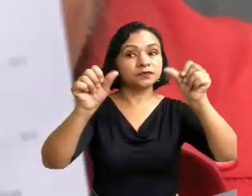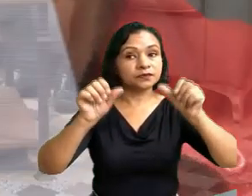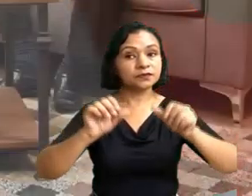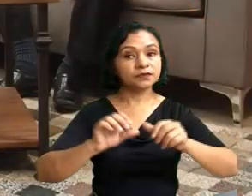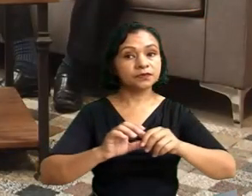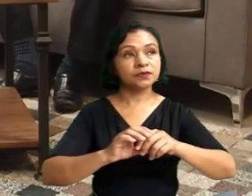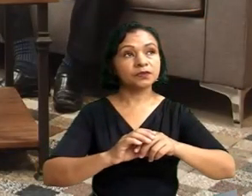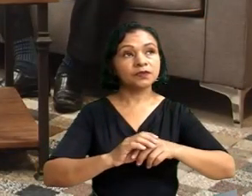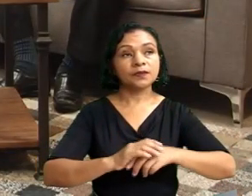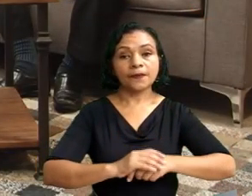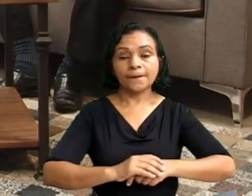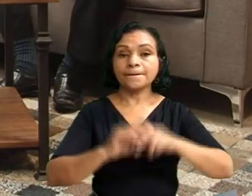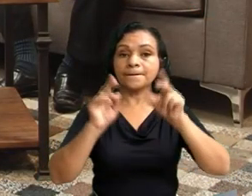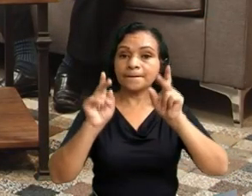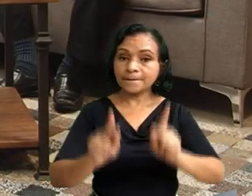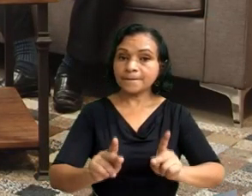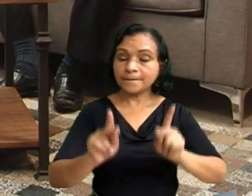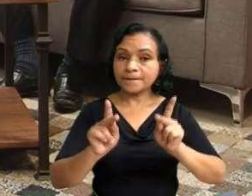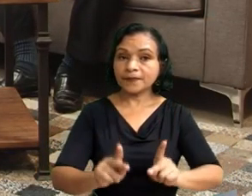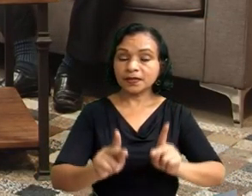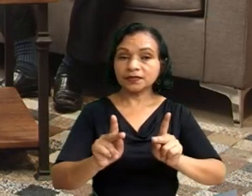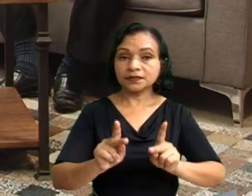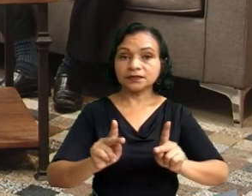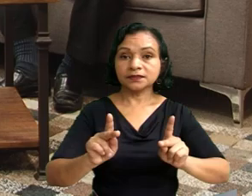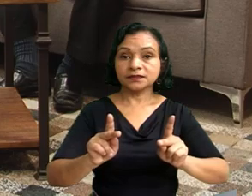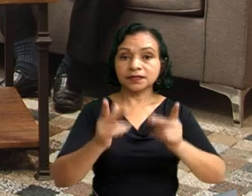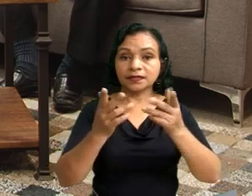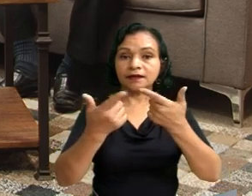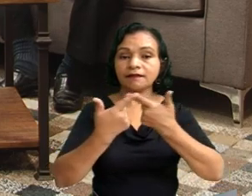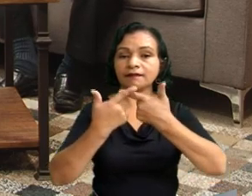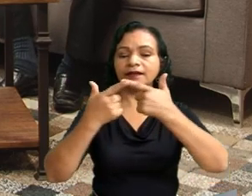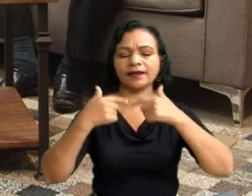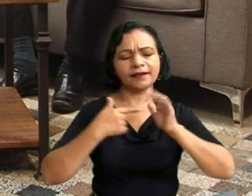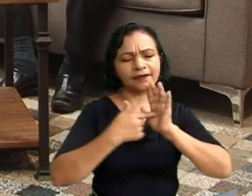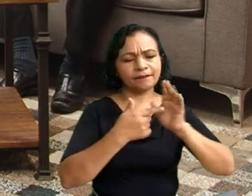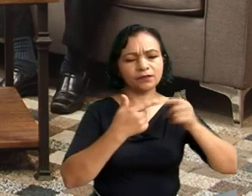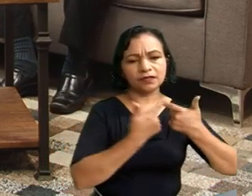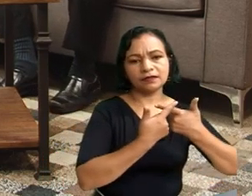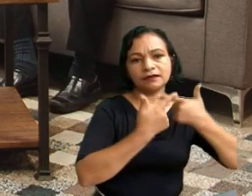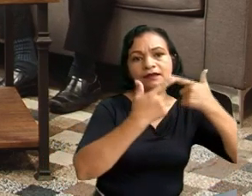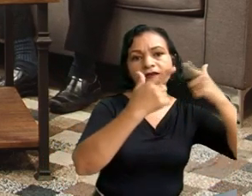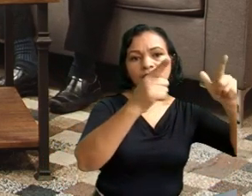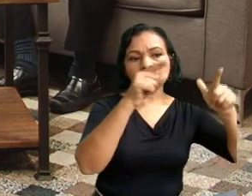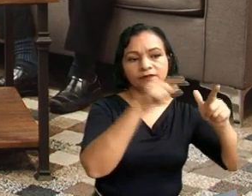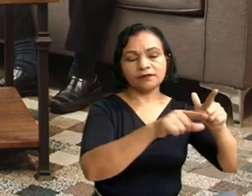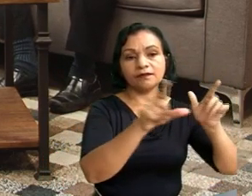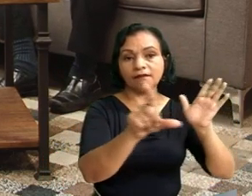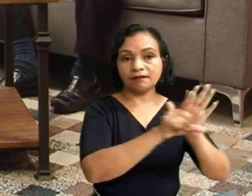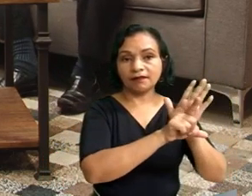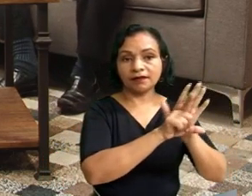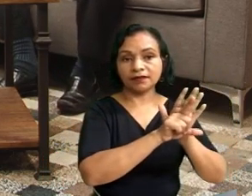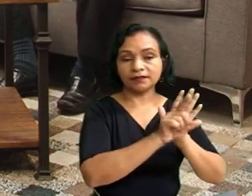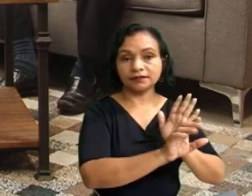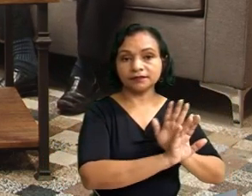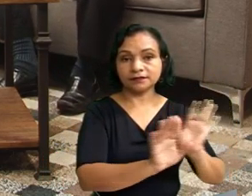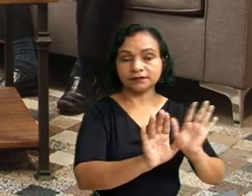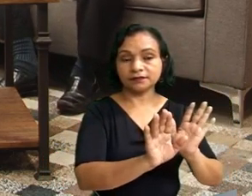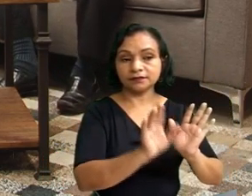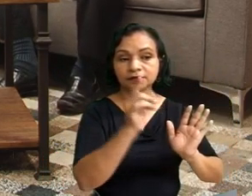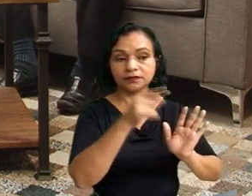que si alguien quien liberado en base a la ley de amnistía estaba